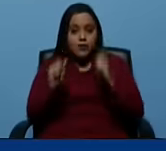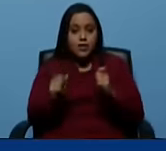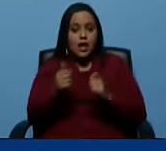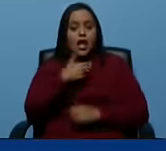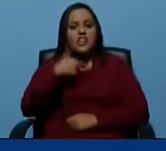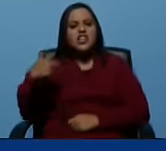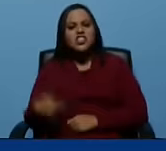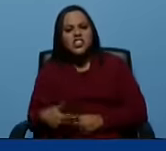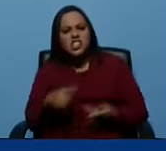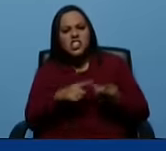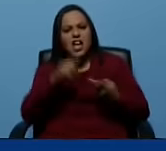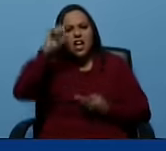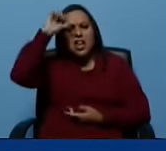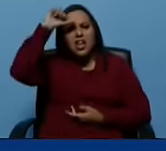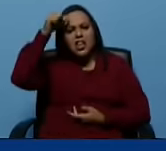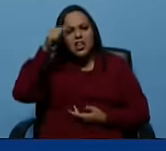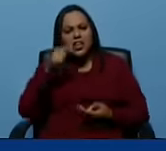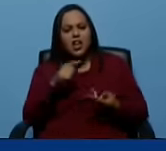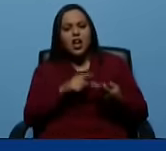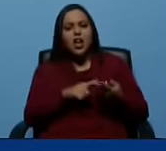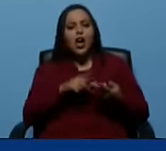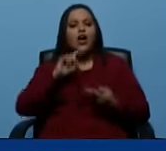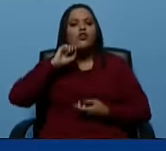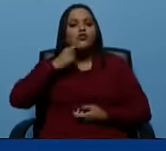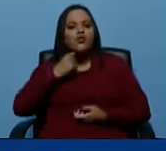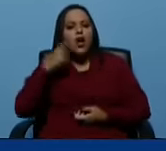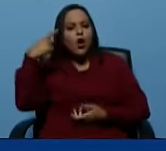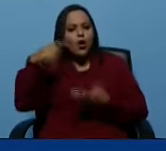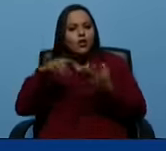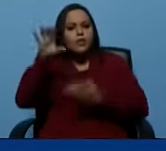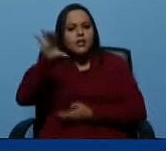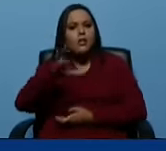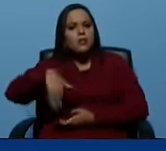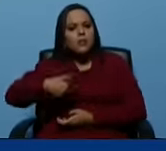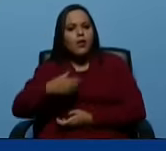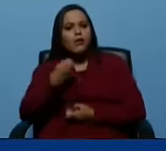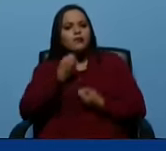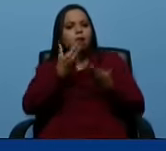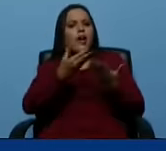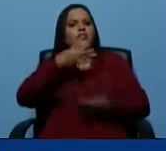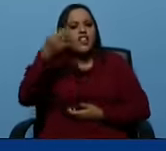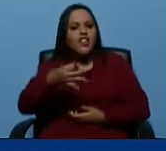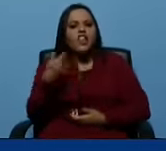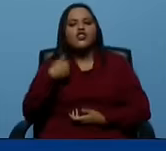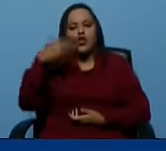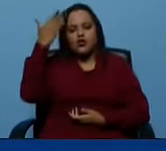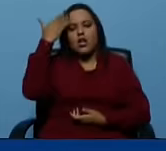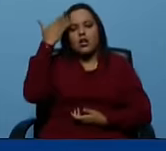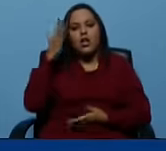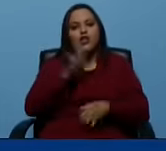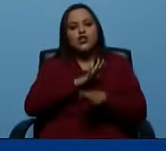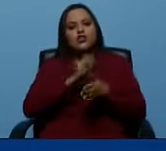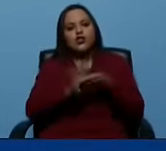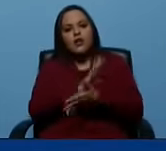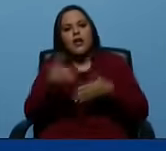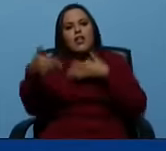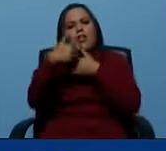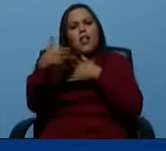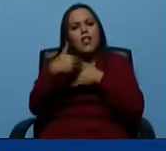de India, de Rusia y de grandes países pudieran contar sus verdades, que yo sí sé, de los ataques diarios